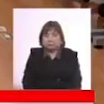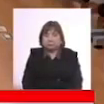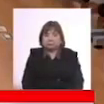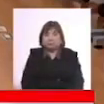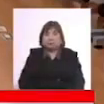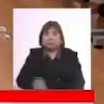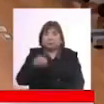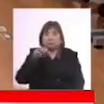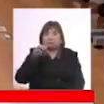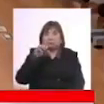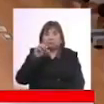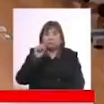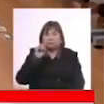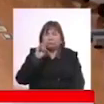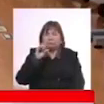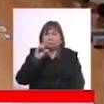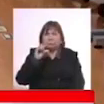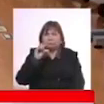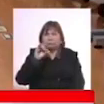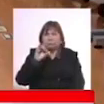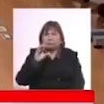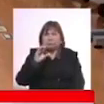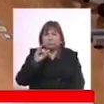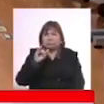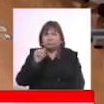Sixia Vázquez, Miguel Ángel.